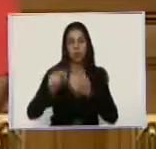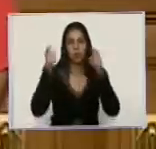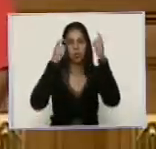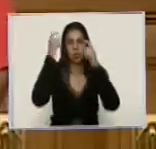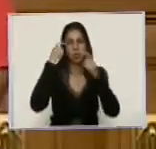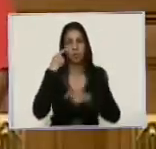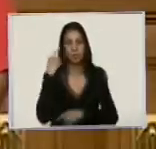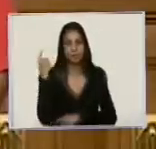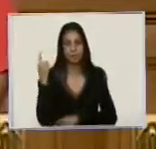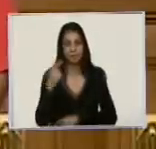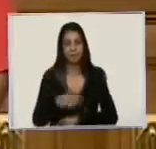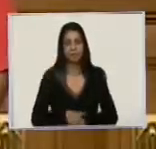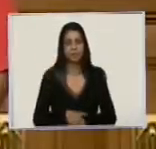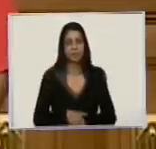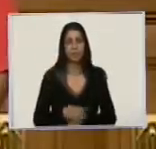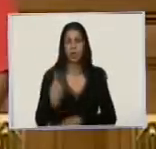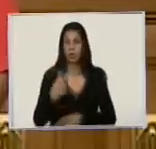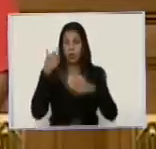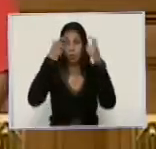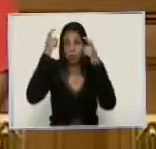compadre. Somos chavistas, ¿no?